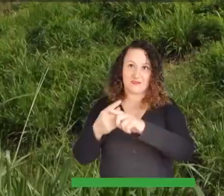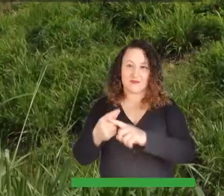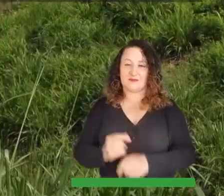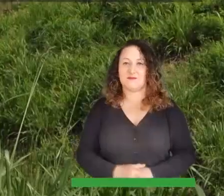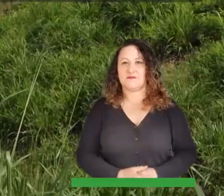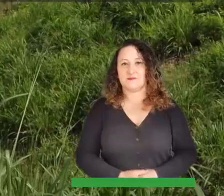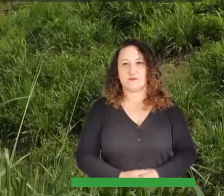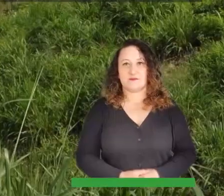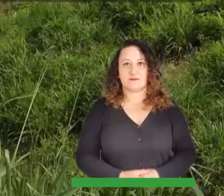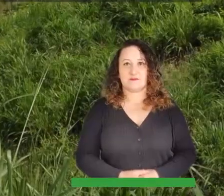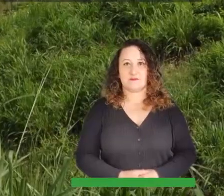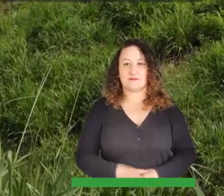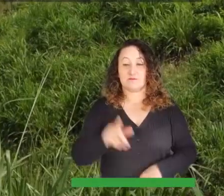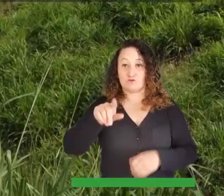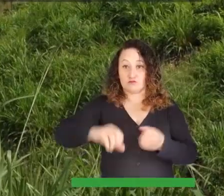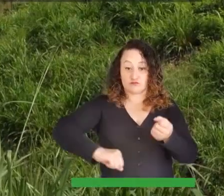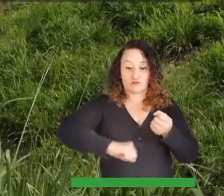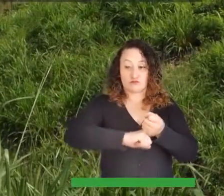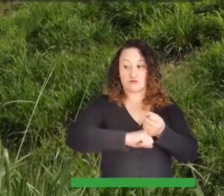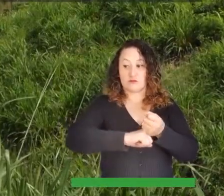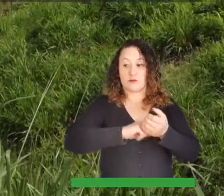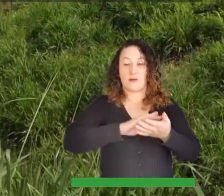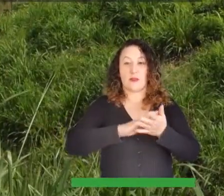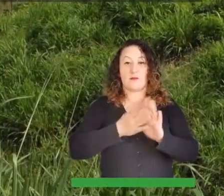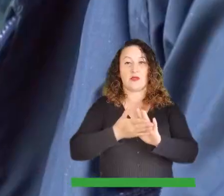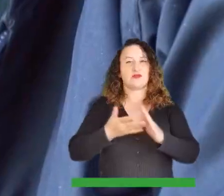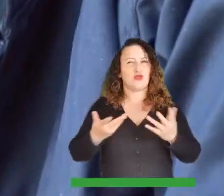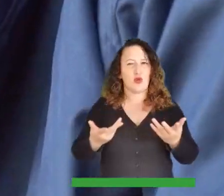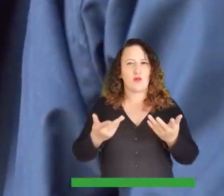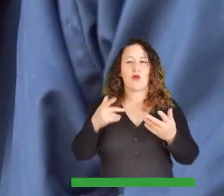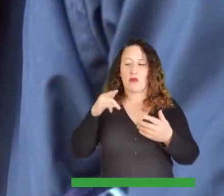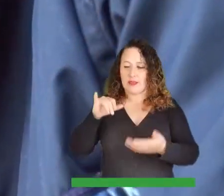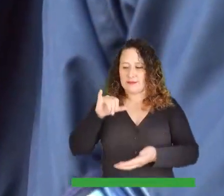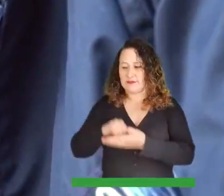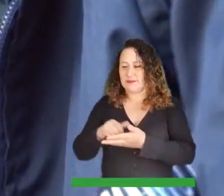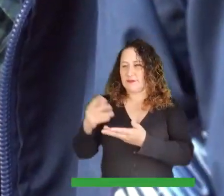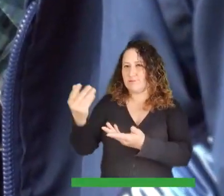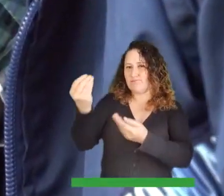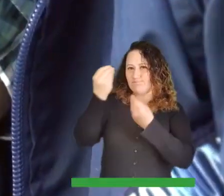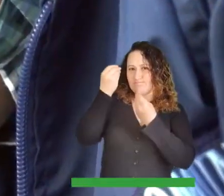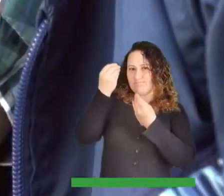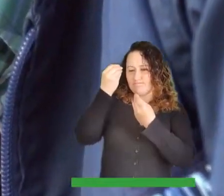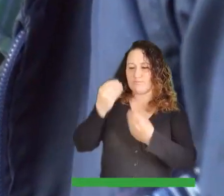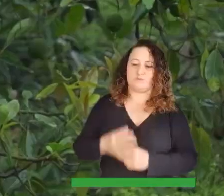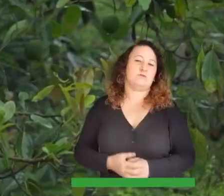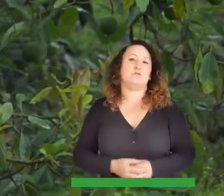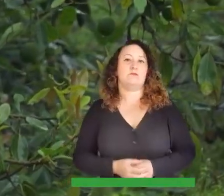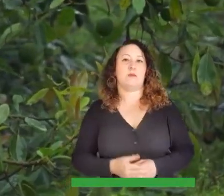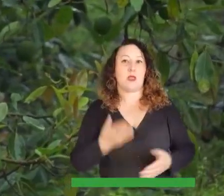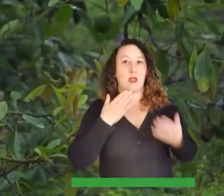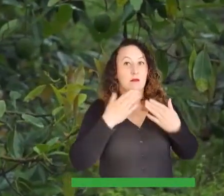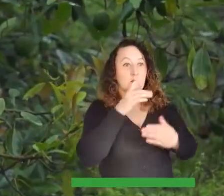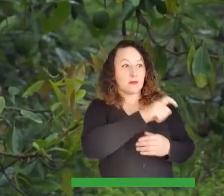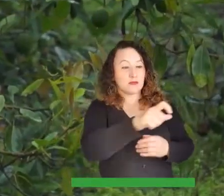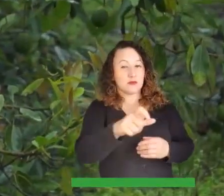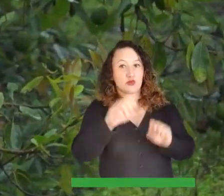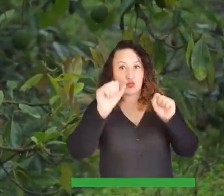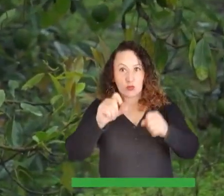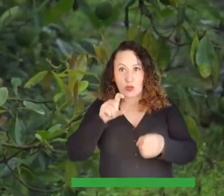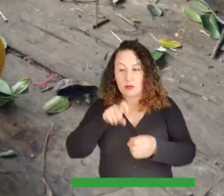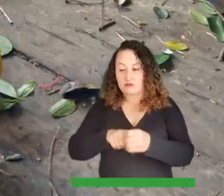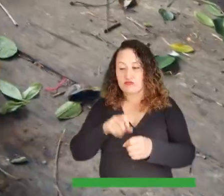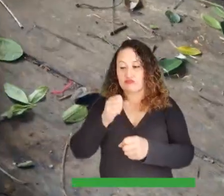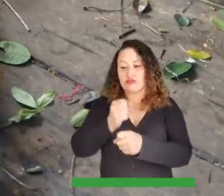El apoyo de la paz lo recibimos de esa forma. Sí, el campesino tiene acceso a un trabajo, a